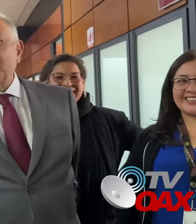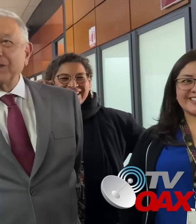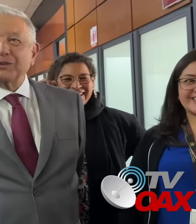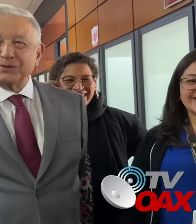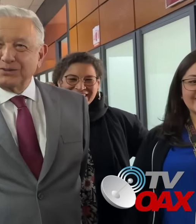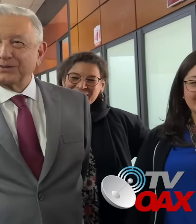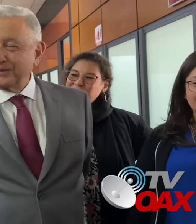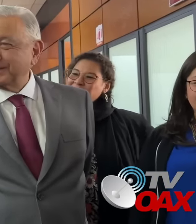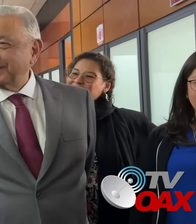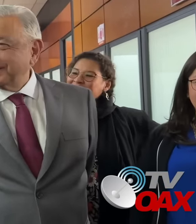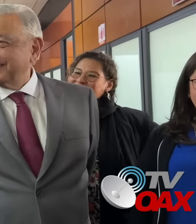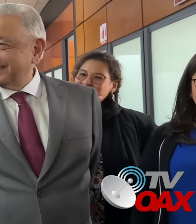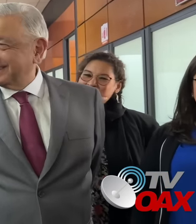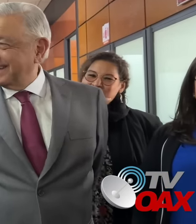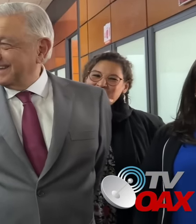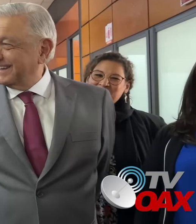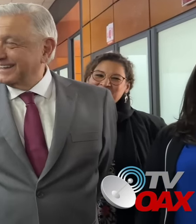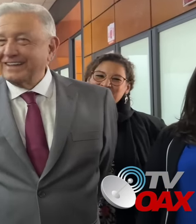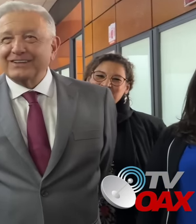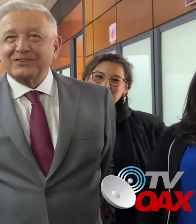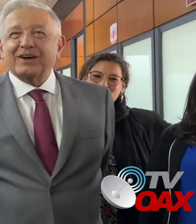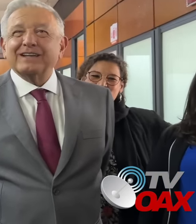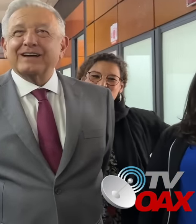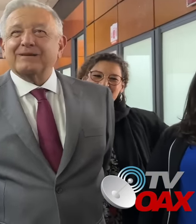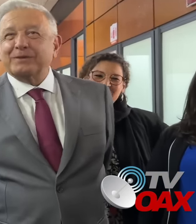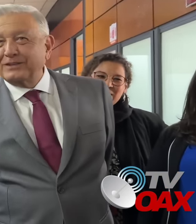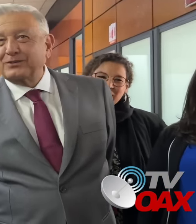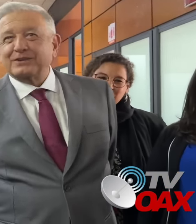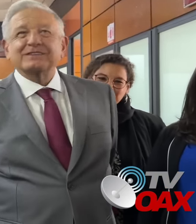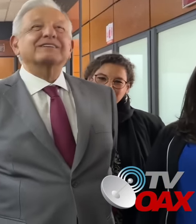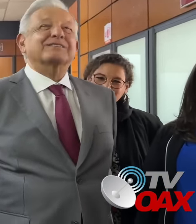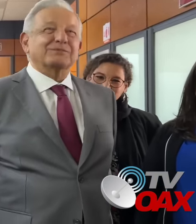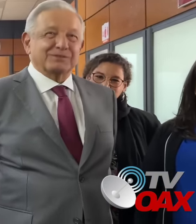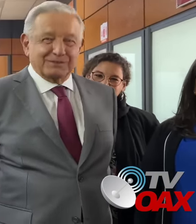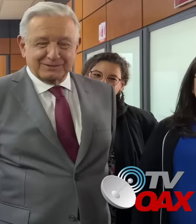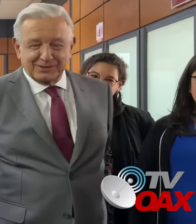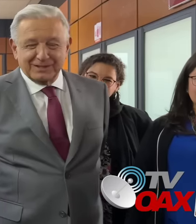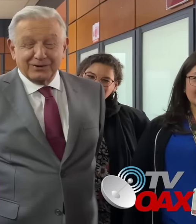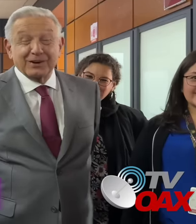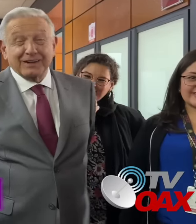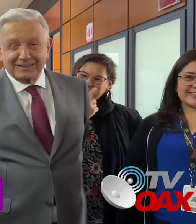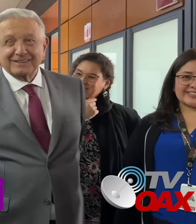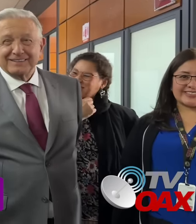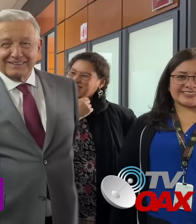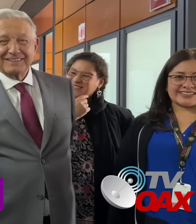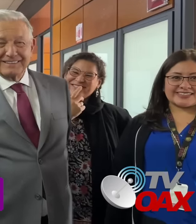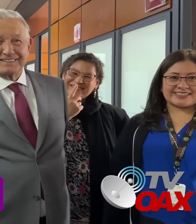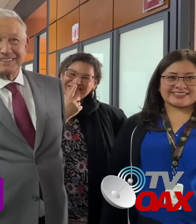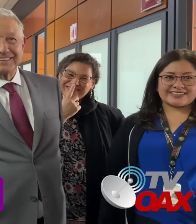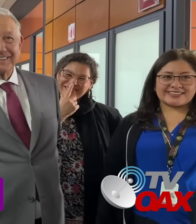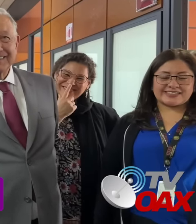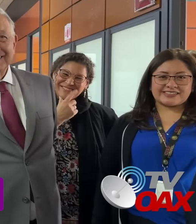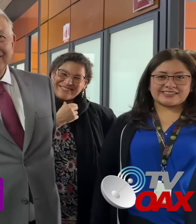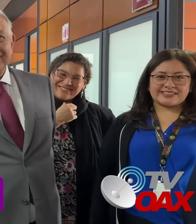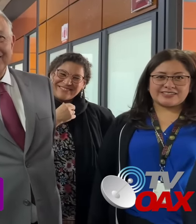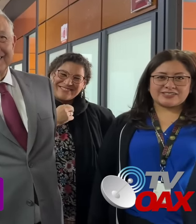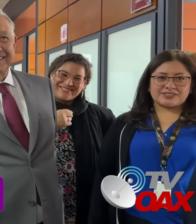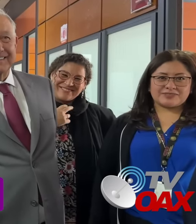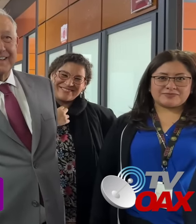Aun cuando, ¿sí? No haya pleito así. ¿Cómo lo sé yo? Sí.